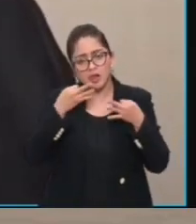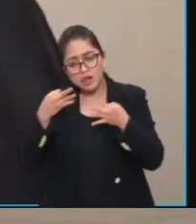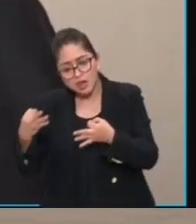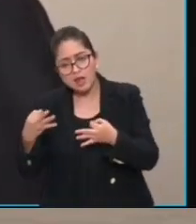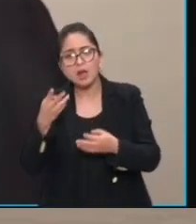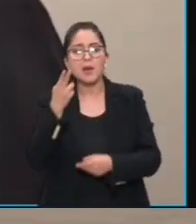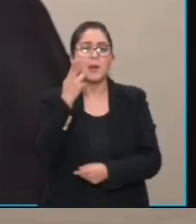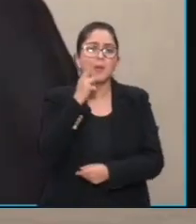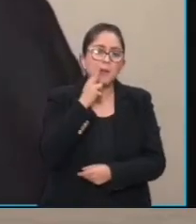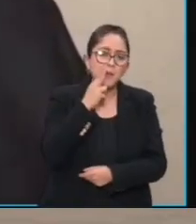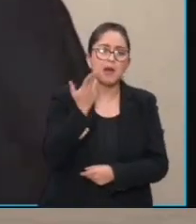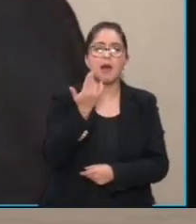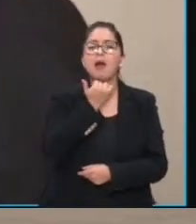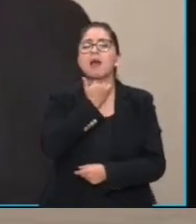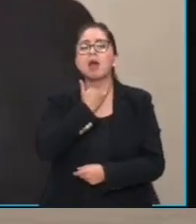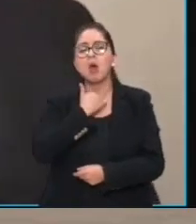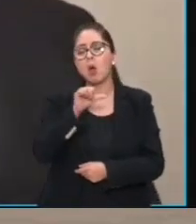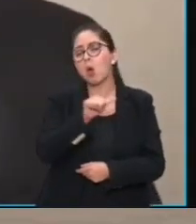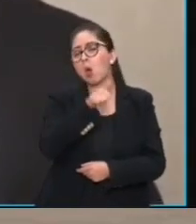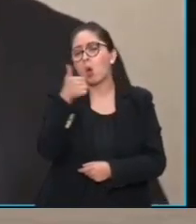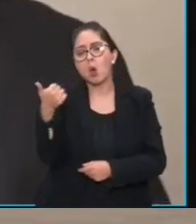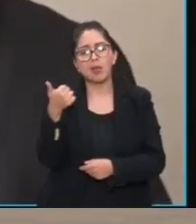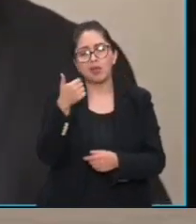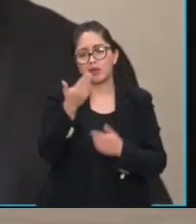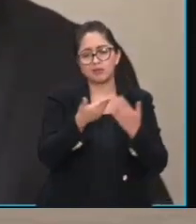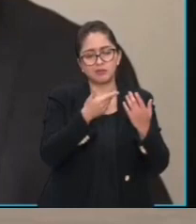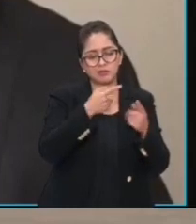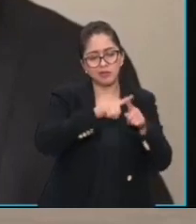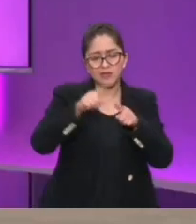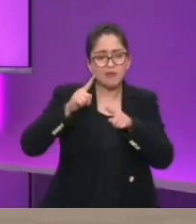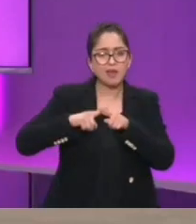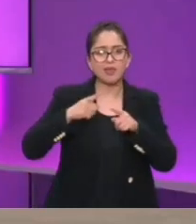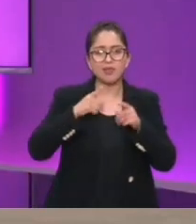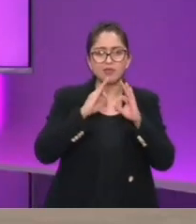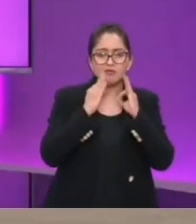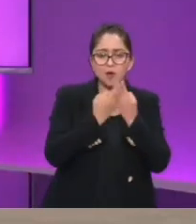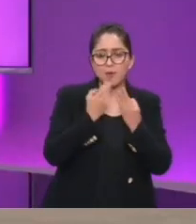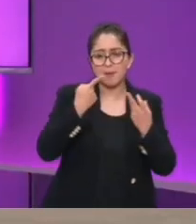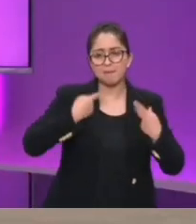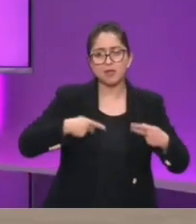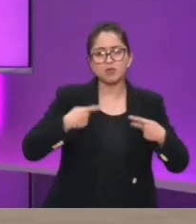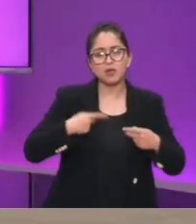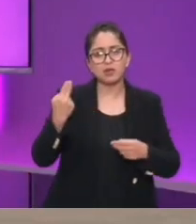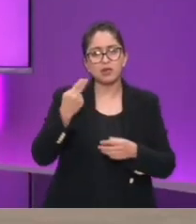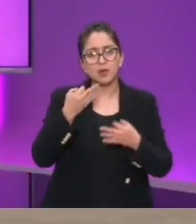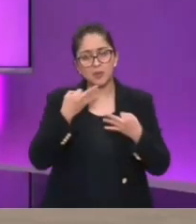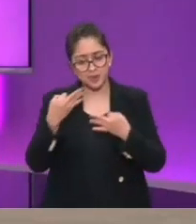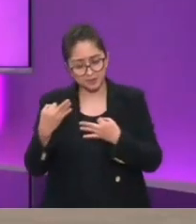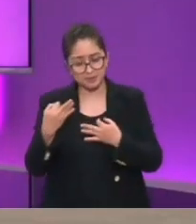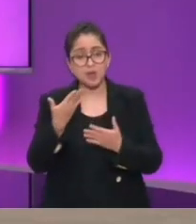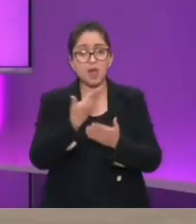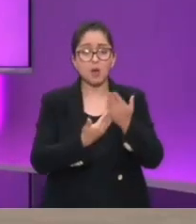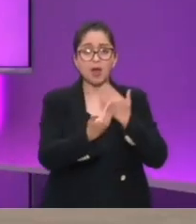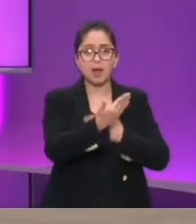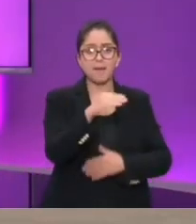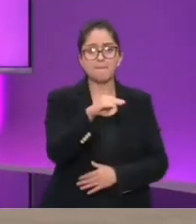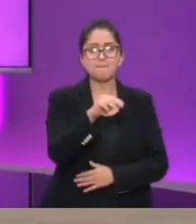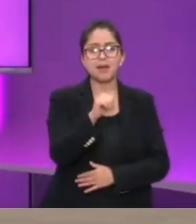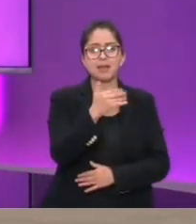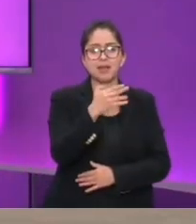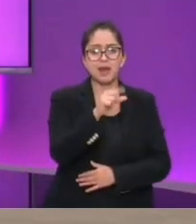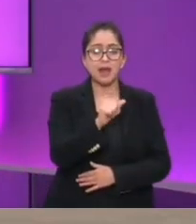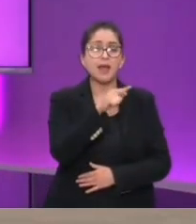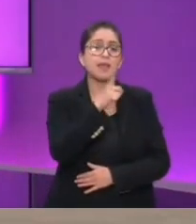alcoholismo y otras adicciones presentadas. Gracias. Y ahora Mayela Gómez, diputada